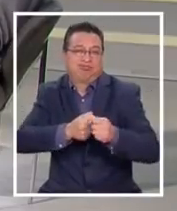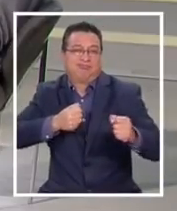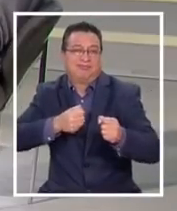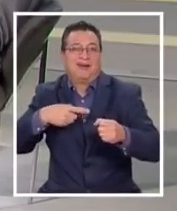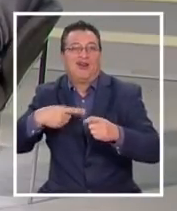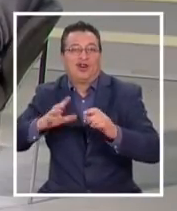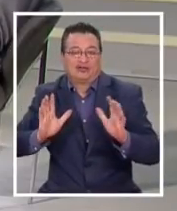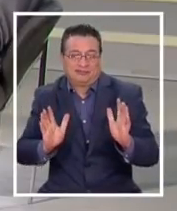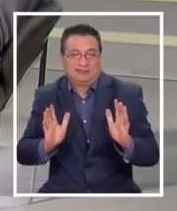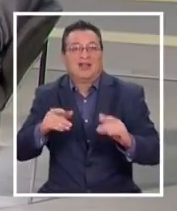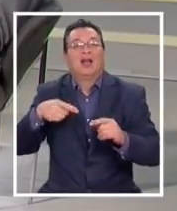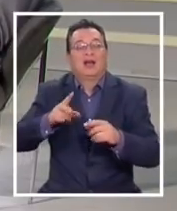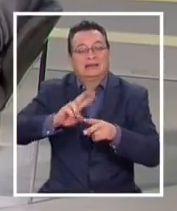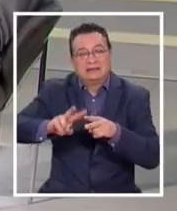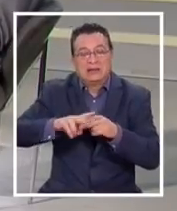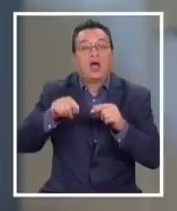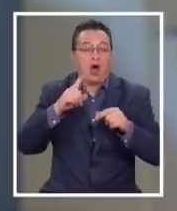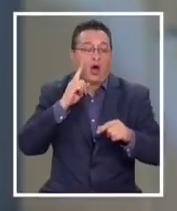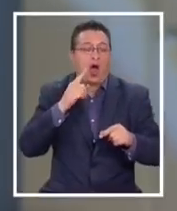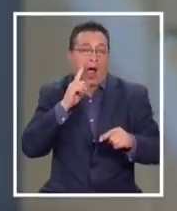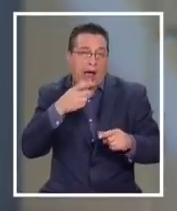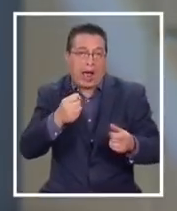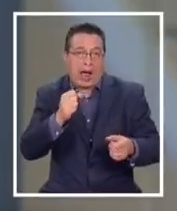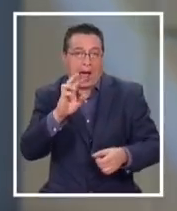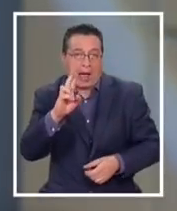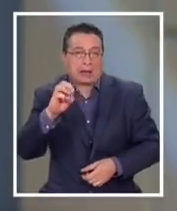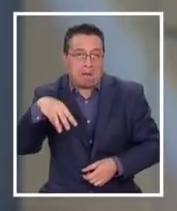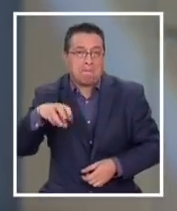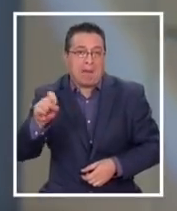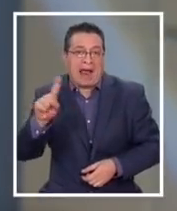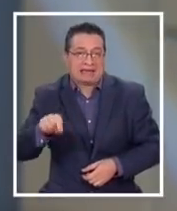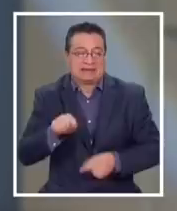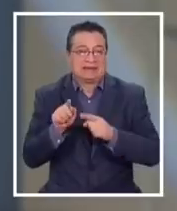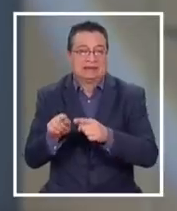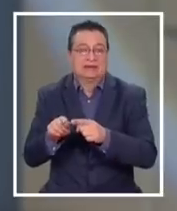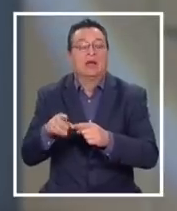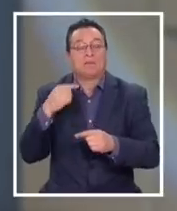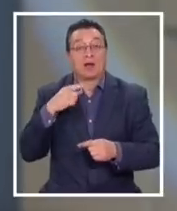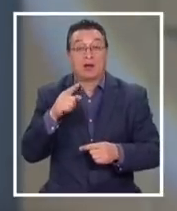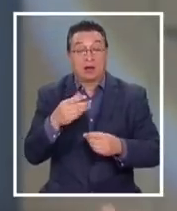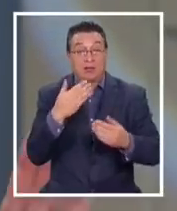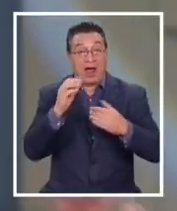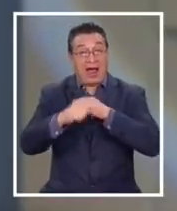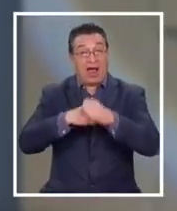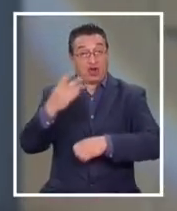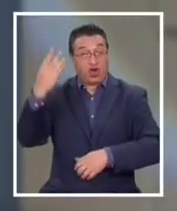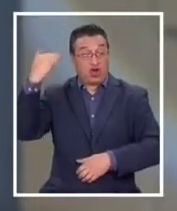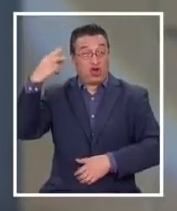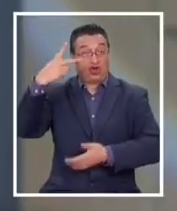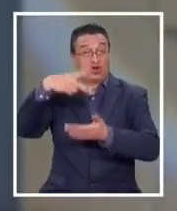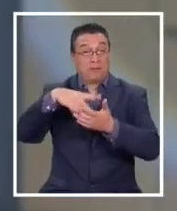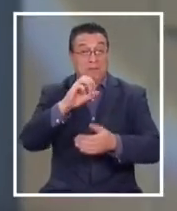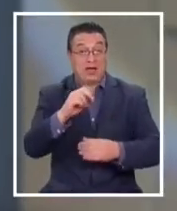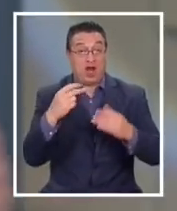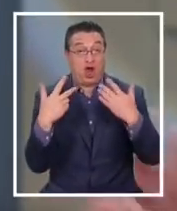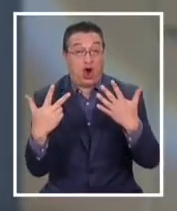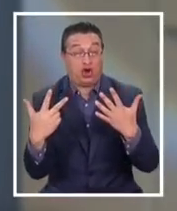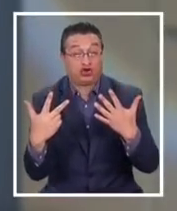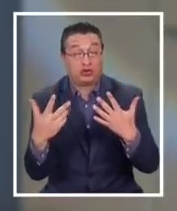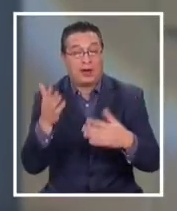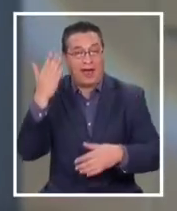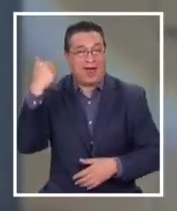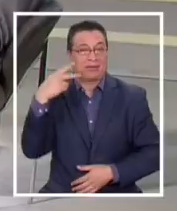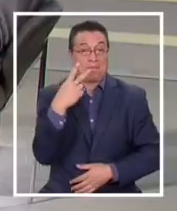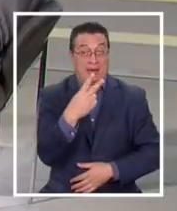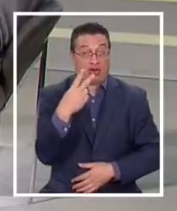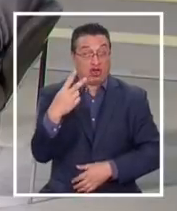convertida igualmente, pero armas. Y esta no es una discusión nueva. El año 2008, o sea, estamos hablando hace 22